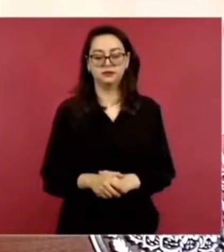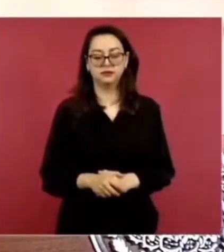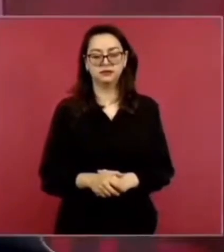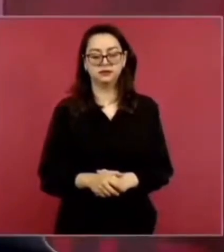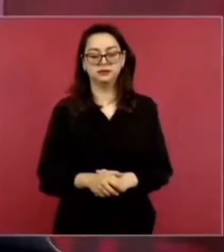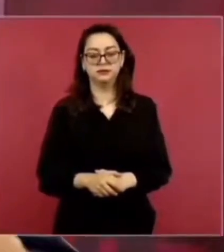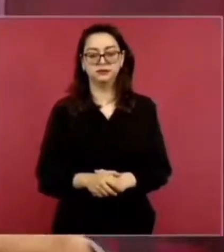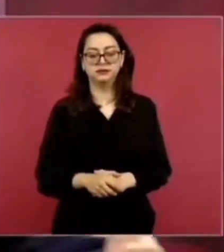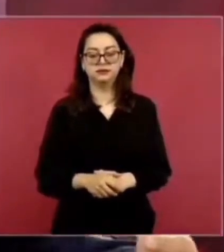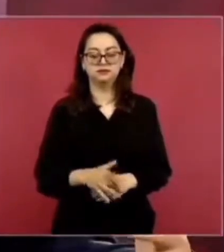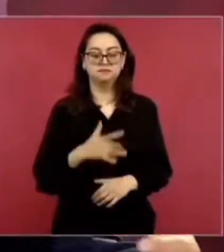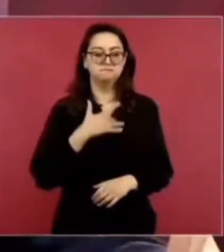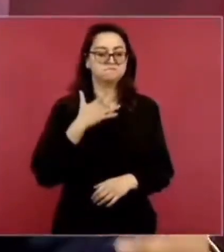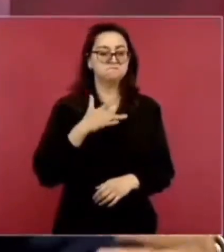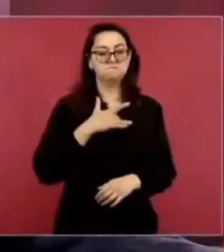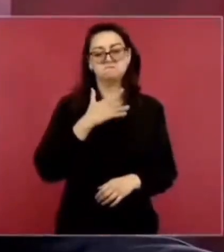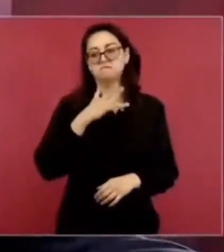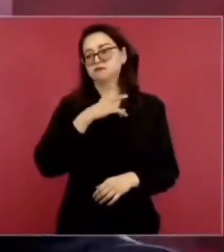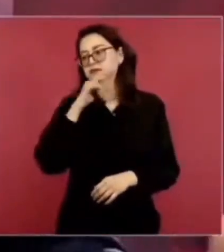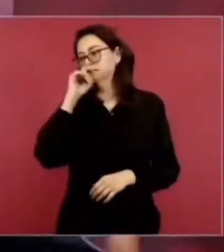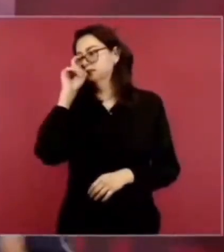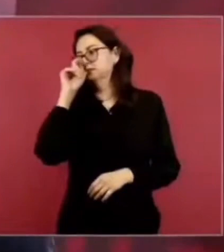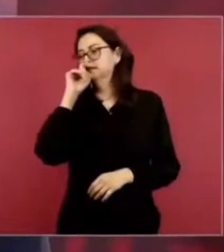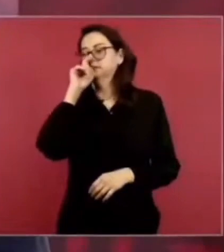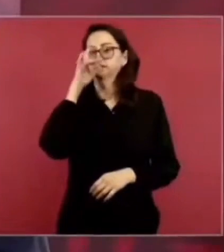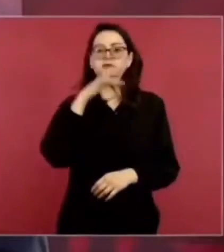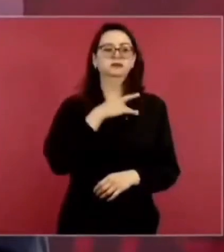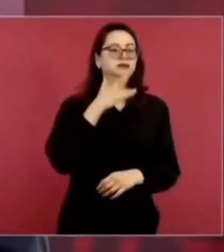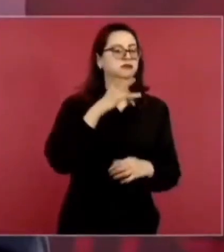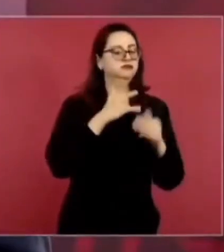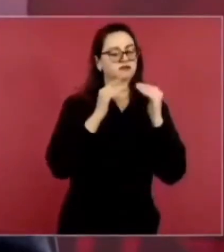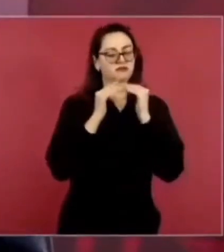Y se sentían por encima